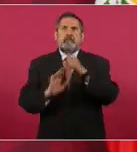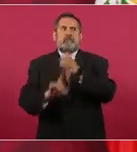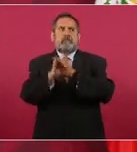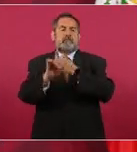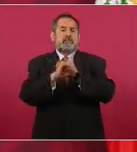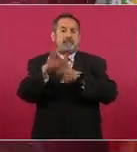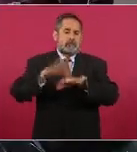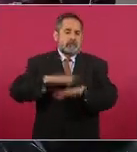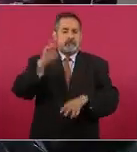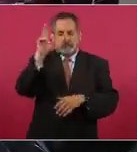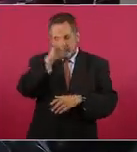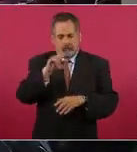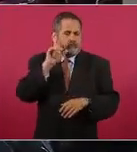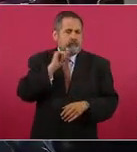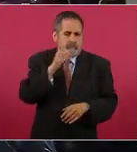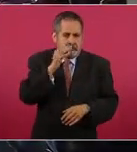mayor.